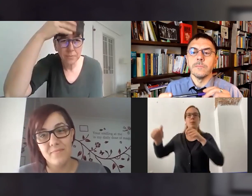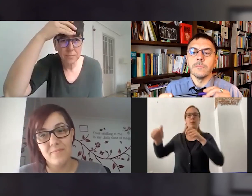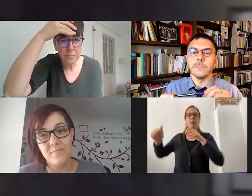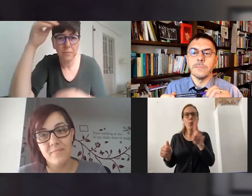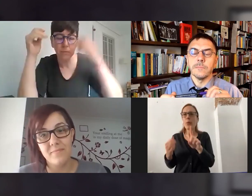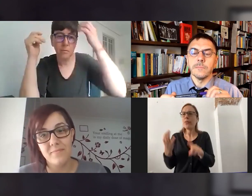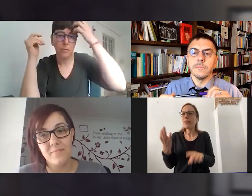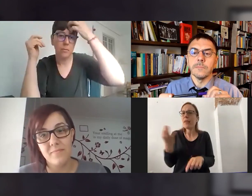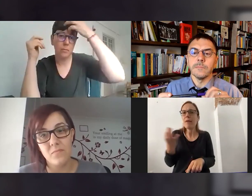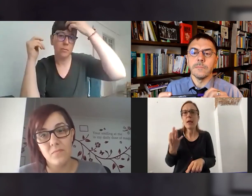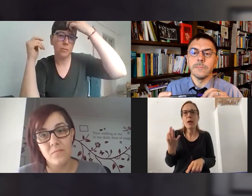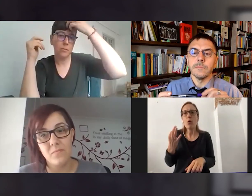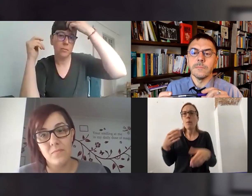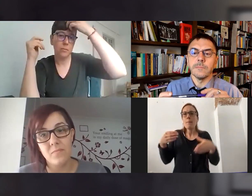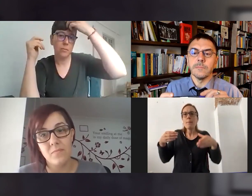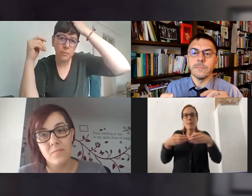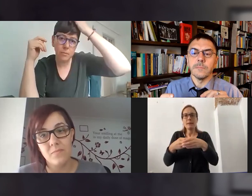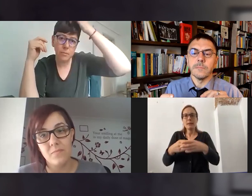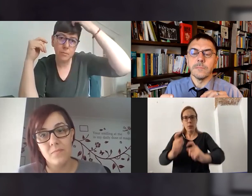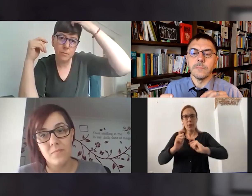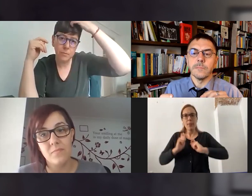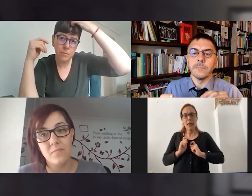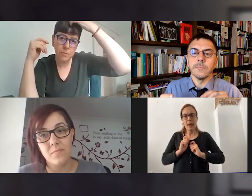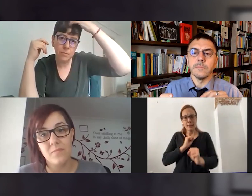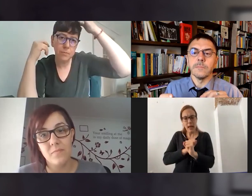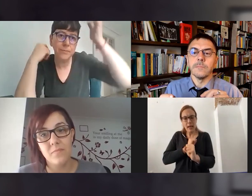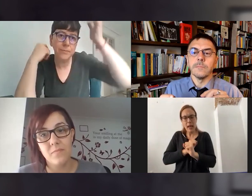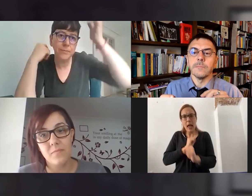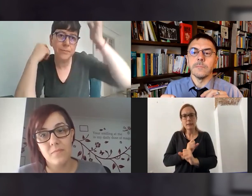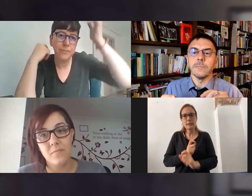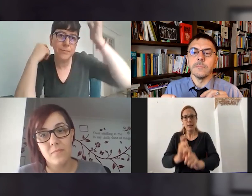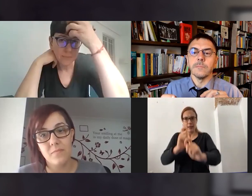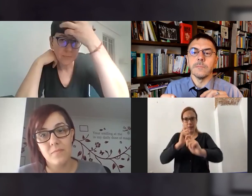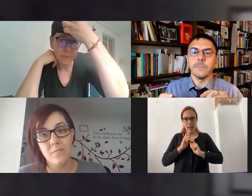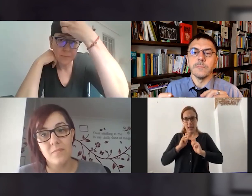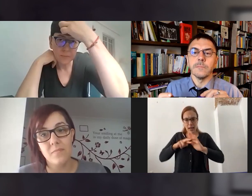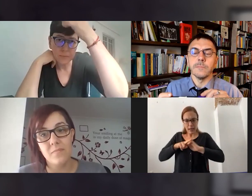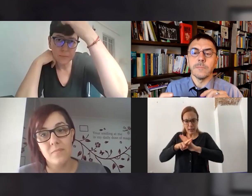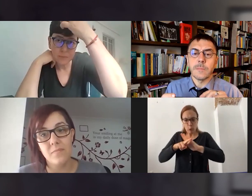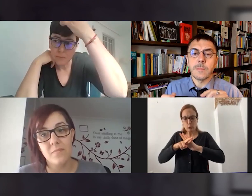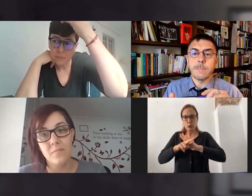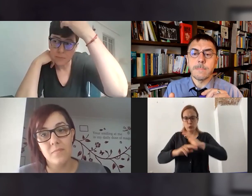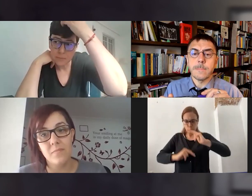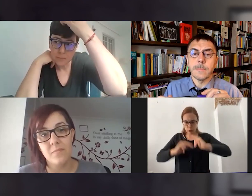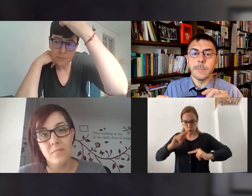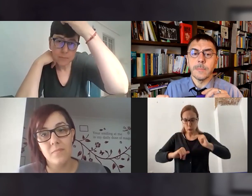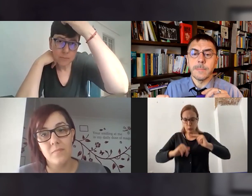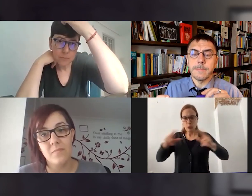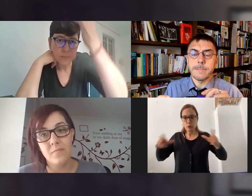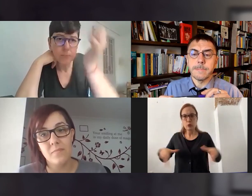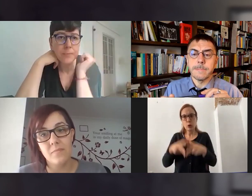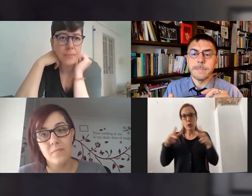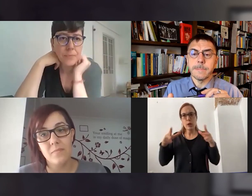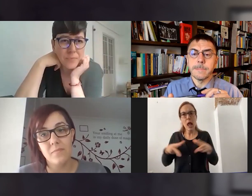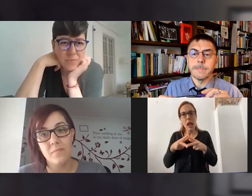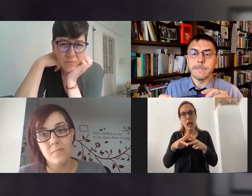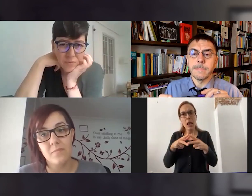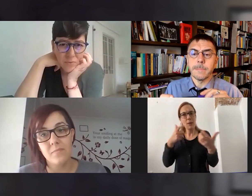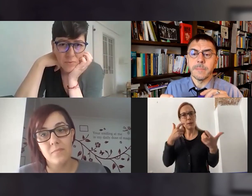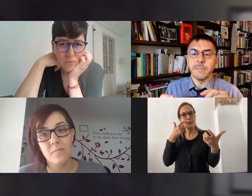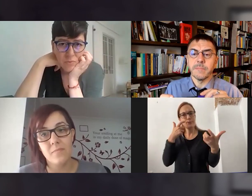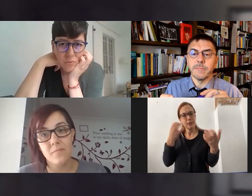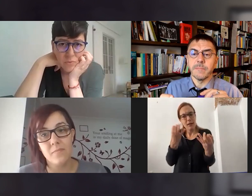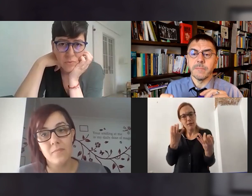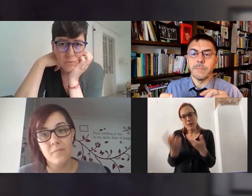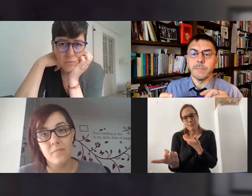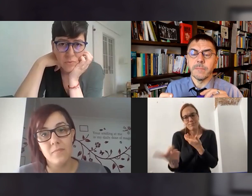fije tareas, pero que también dé recursos para esa construcción en lo social y que cuente fundamentalmente con los militantes. Tenemos que organizar,